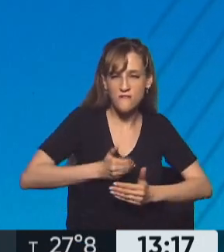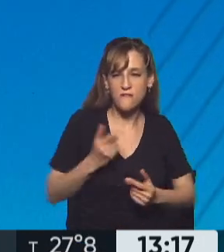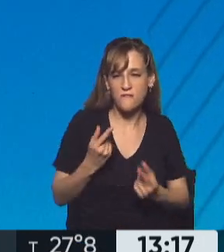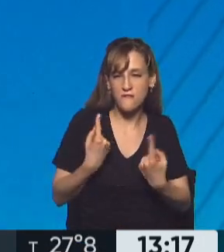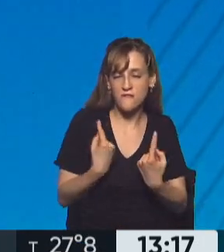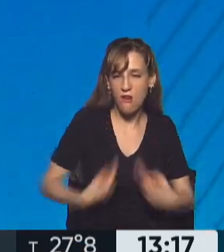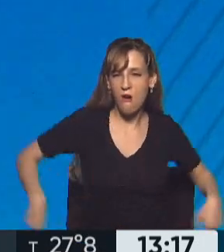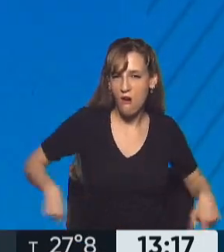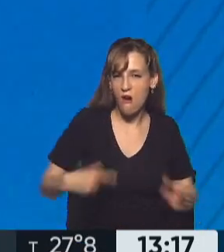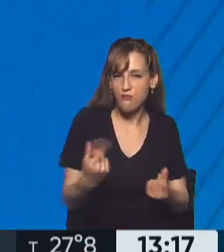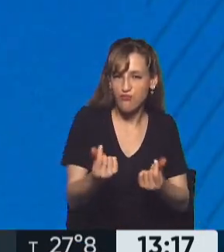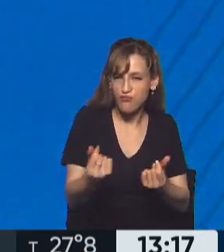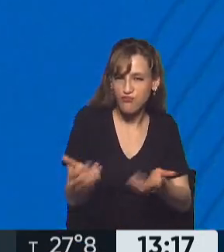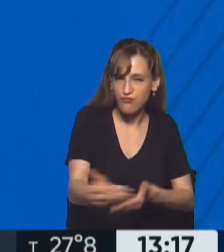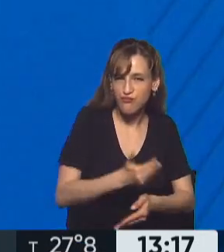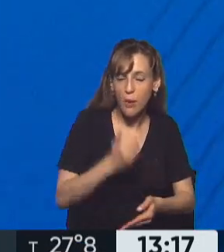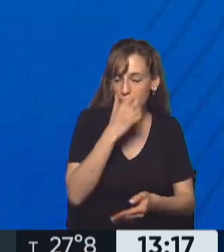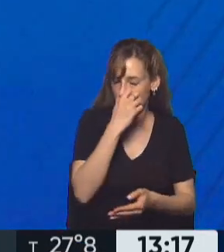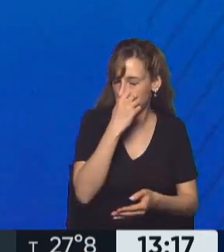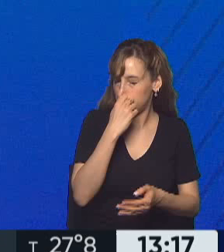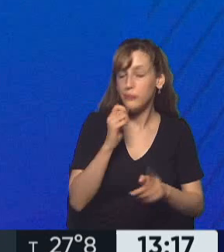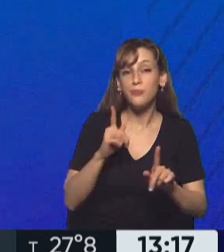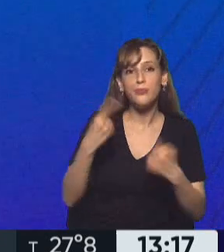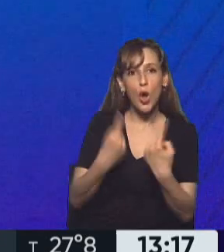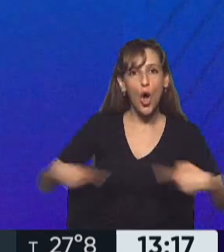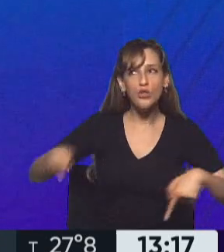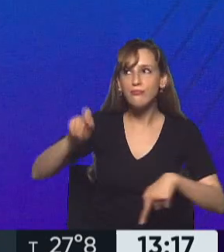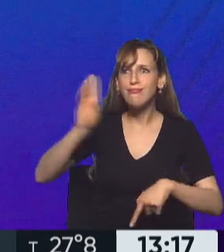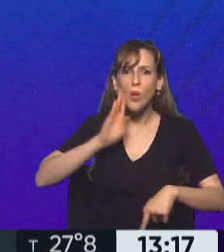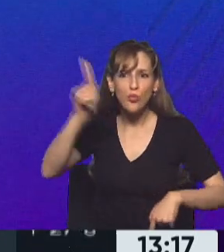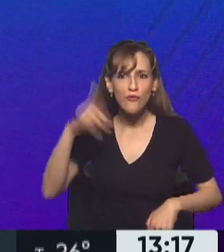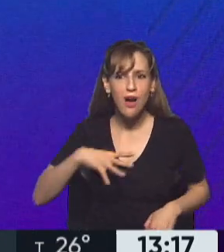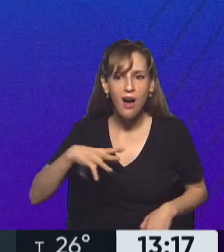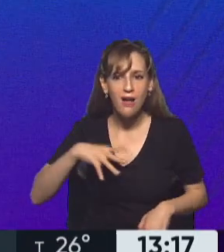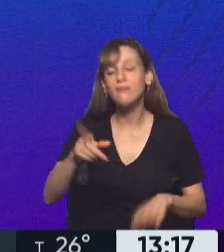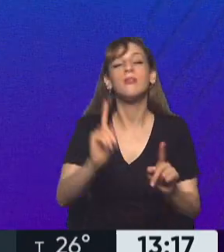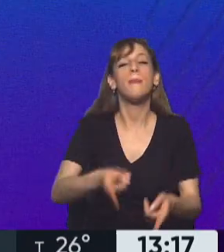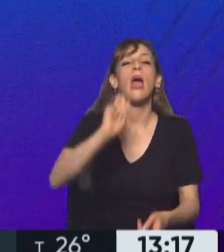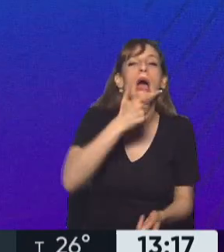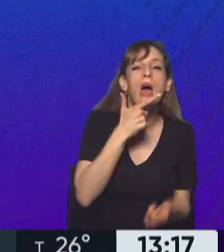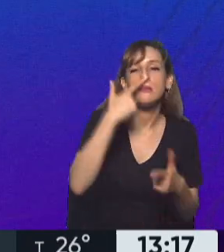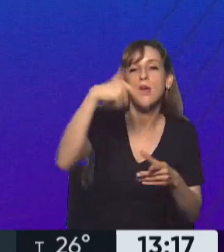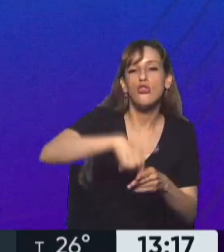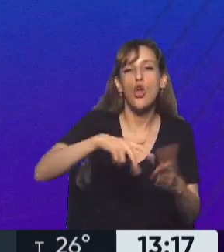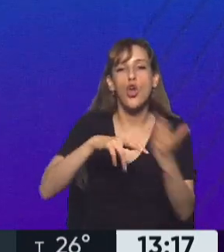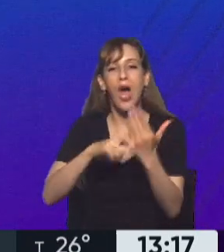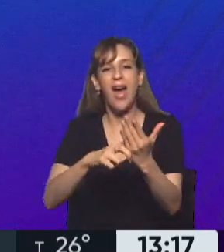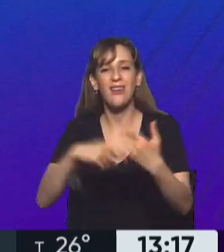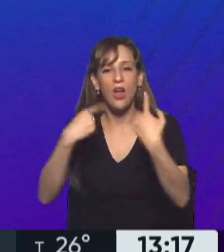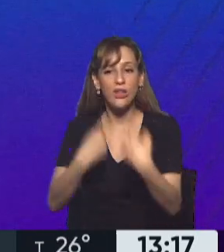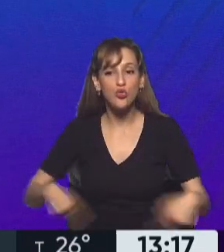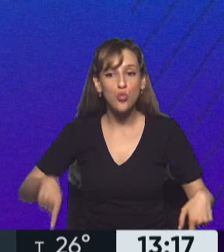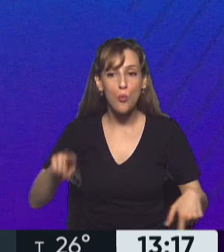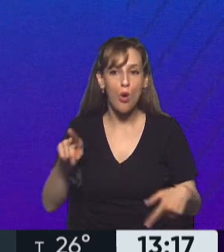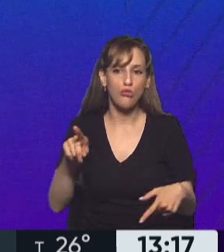muchas cadenas de suministro, muchas cadenas de valor. También puso el ejemplo no solo de la carne, sino también del gas, del petróleo y de otros insumos en los cuales